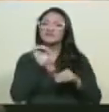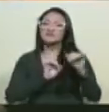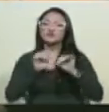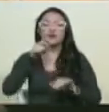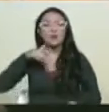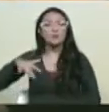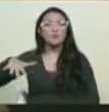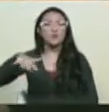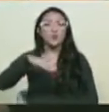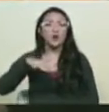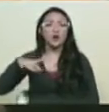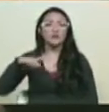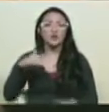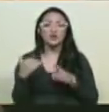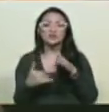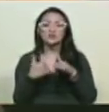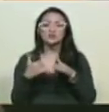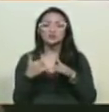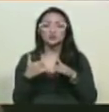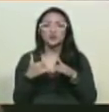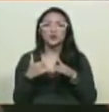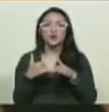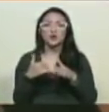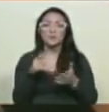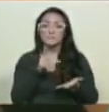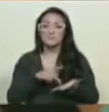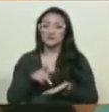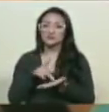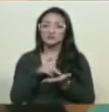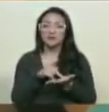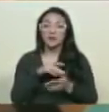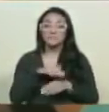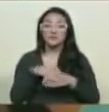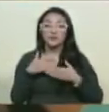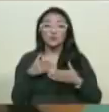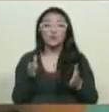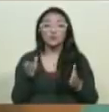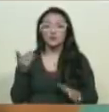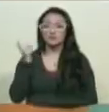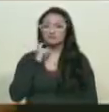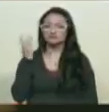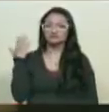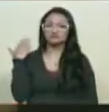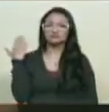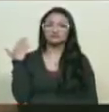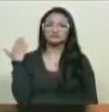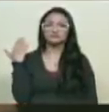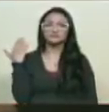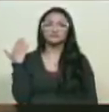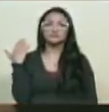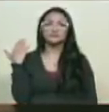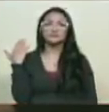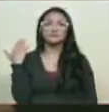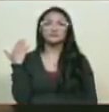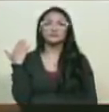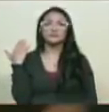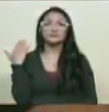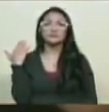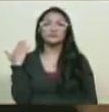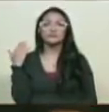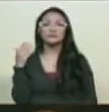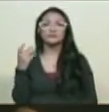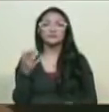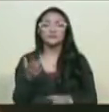la única institución del Poder Ciudadano que participaba, porque el Ministerio Público de la época y su antigua